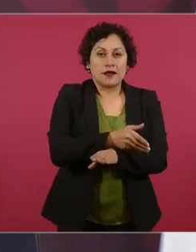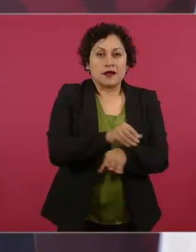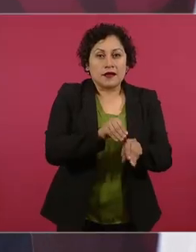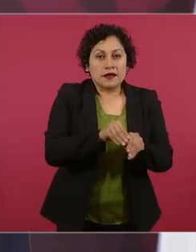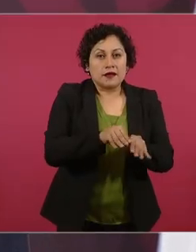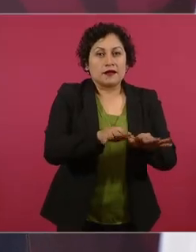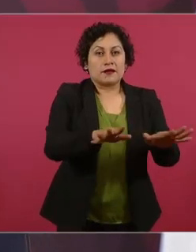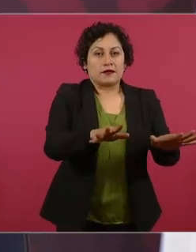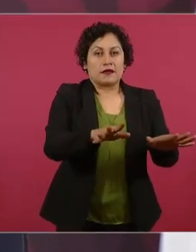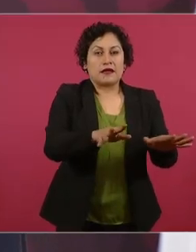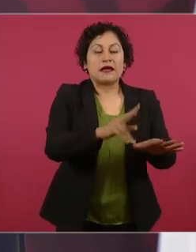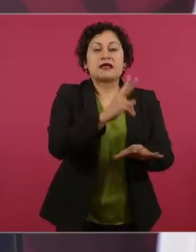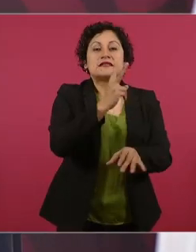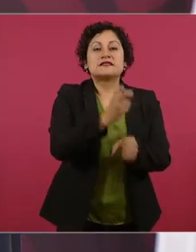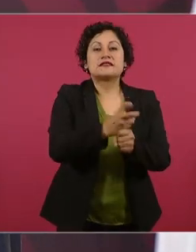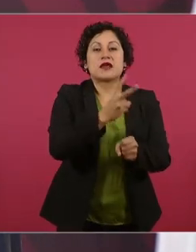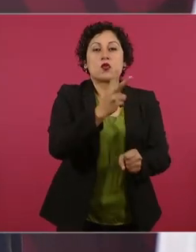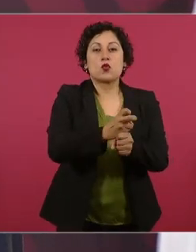contra Colosio.